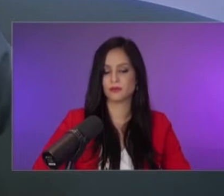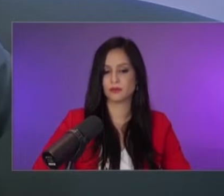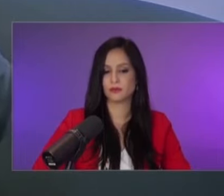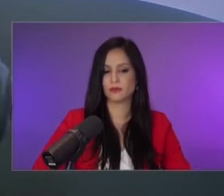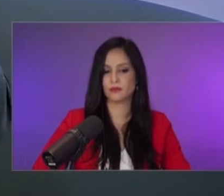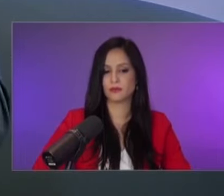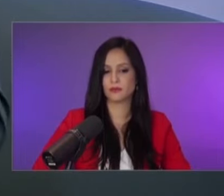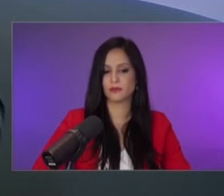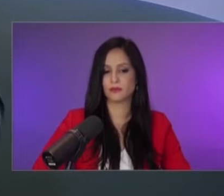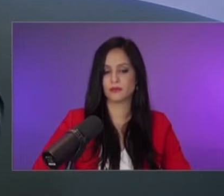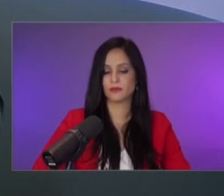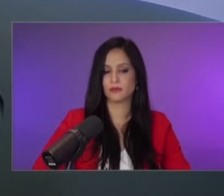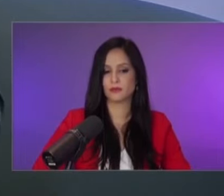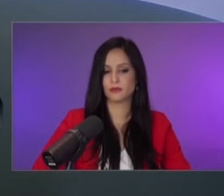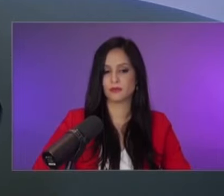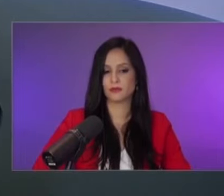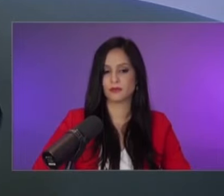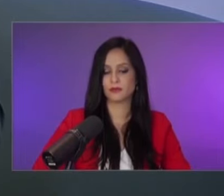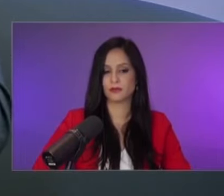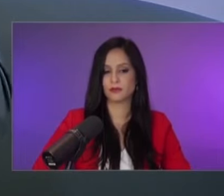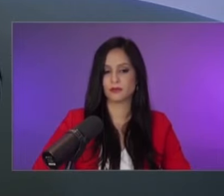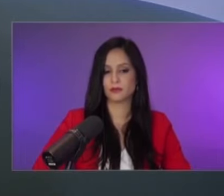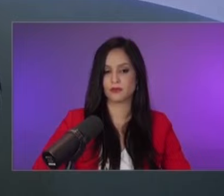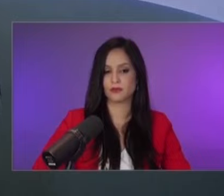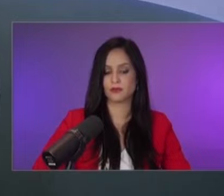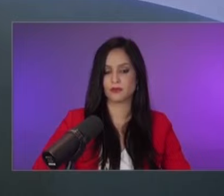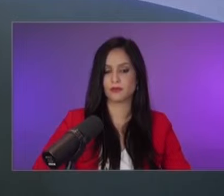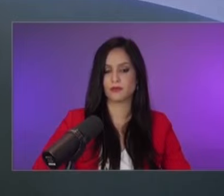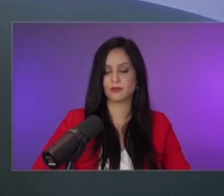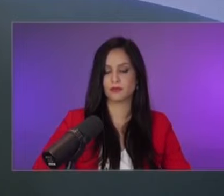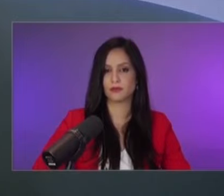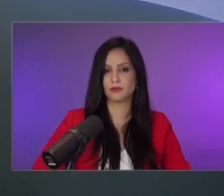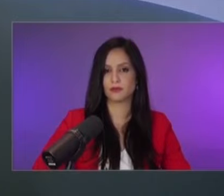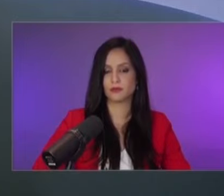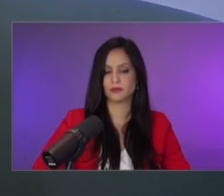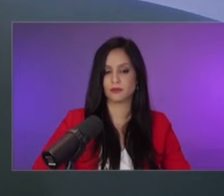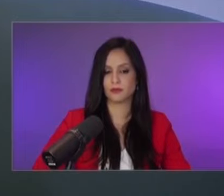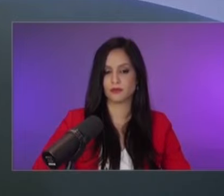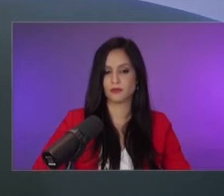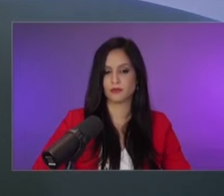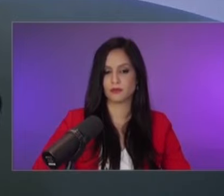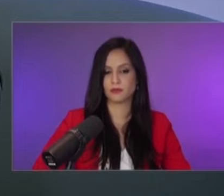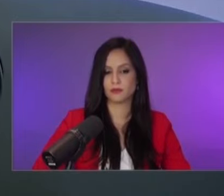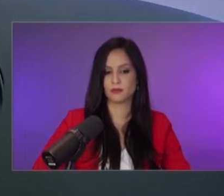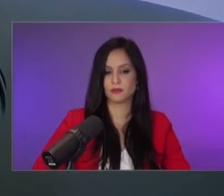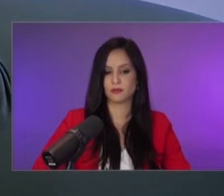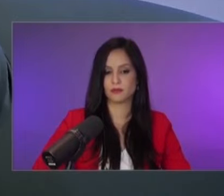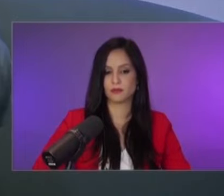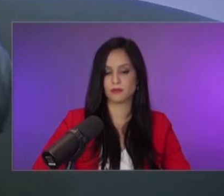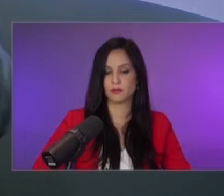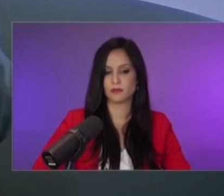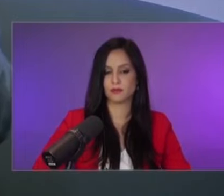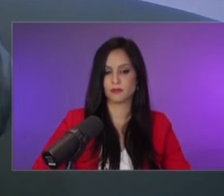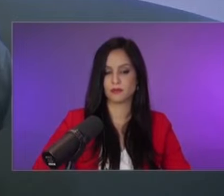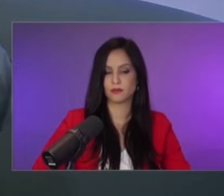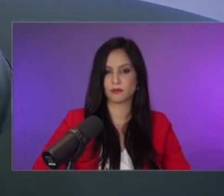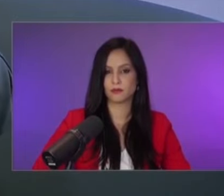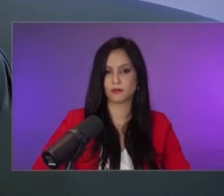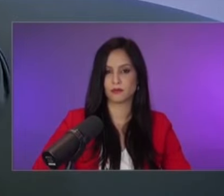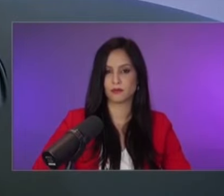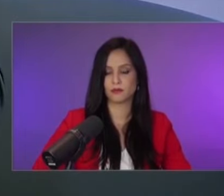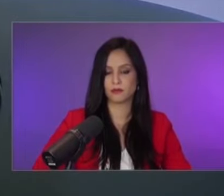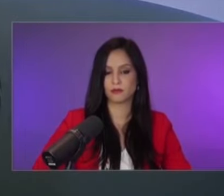más que suficiente para que tú como gobierno y como país des los pasos subsiguientes en en materia de inversión